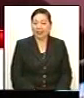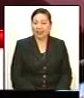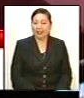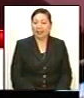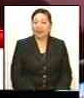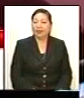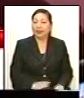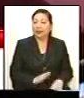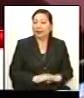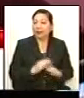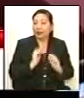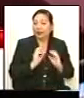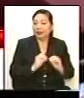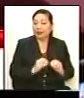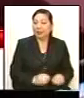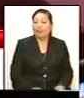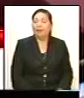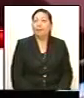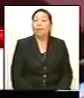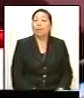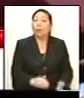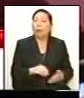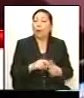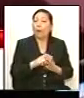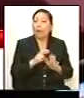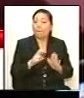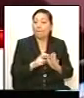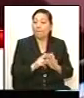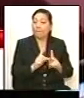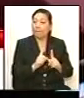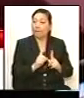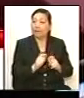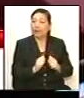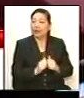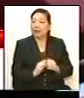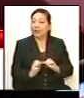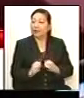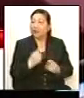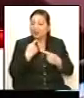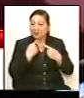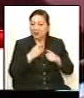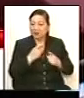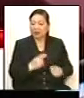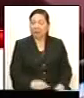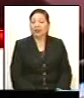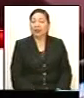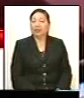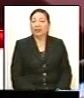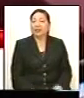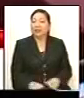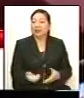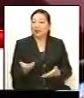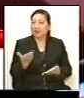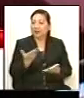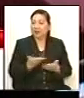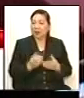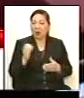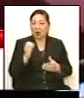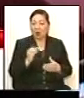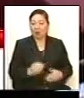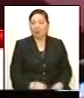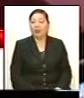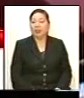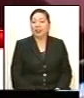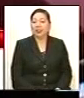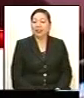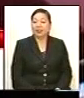Al respecto, se da por admitido los proyectos en cuestión, se han elaborado los informes de admisibilidad y se están solicitando las opiniones